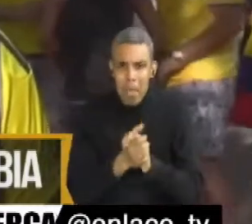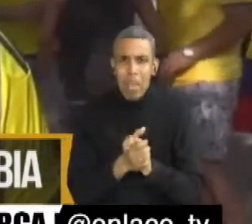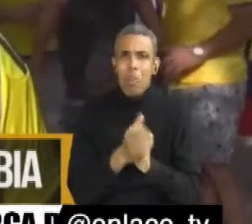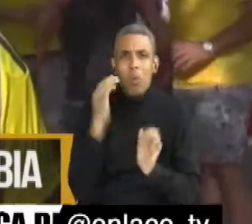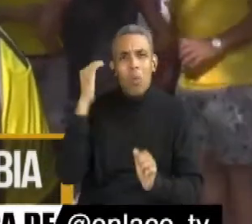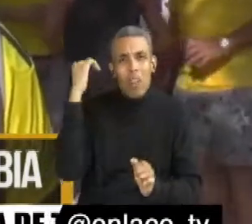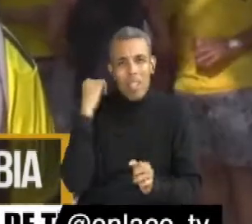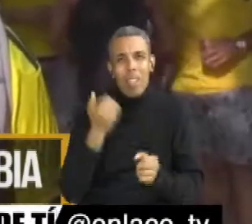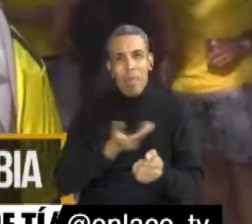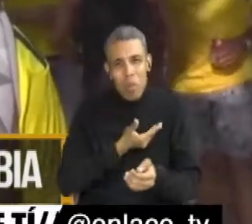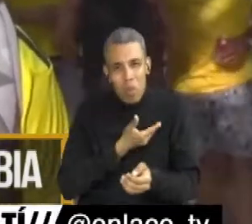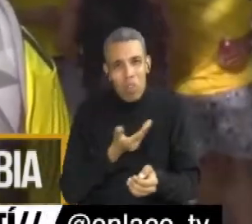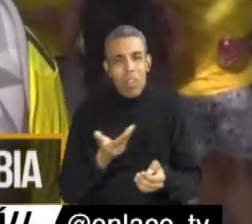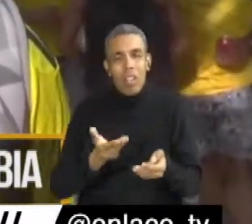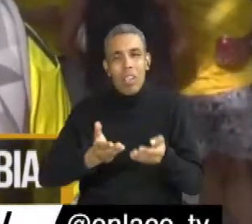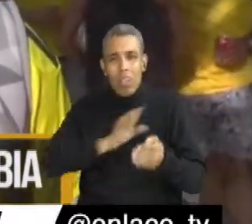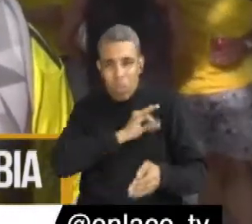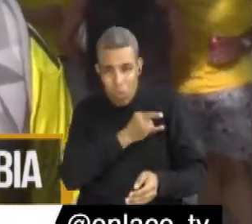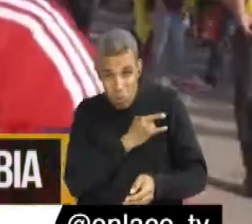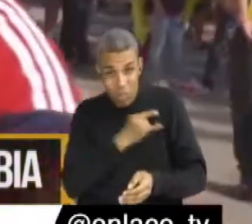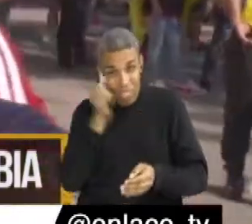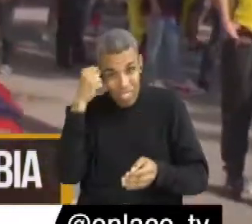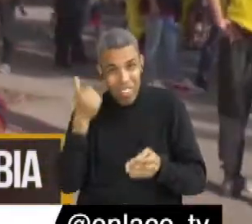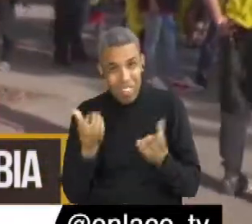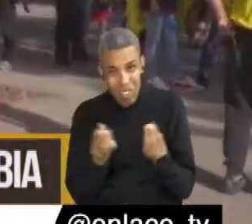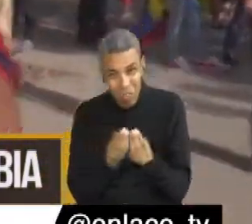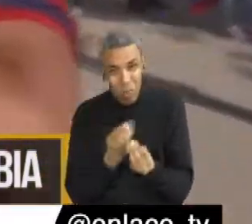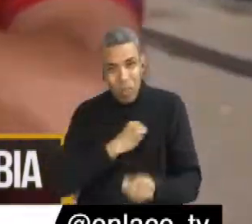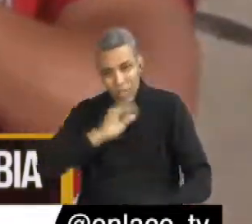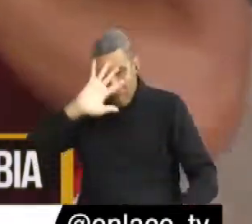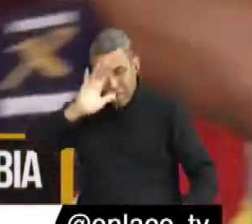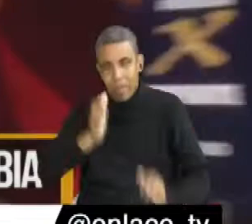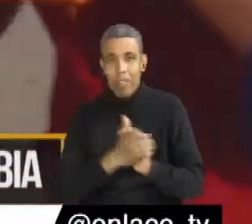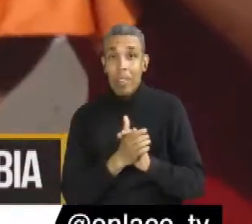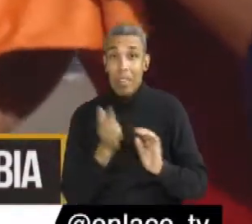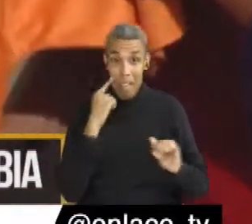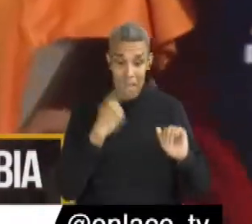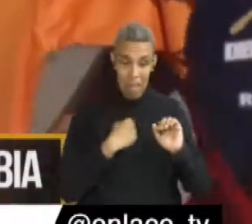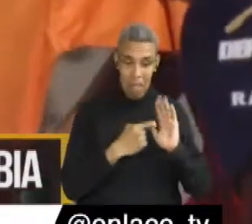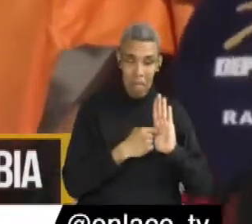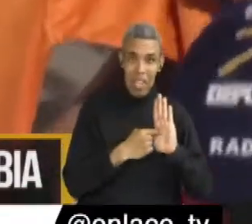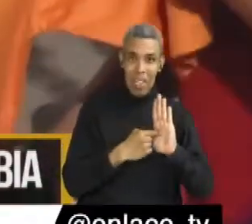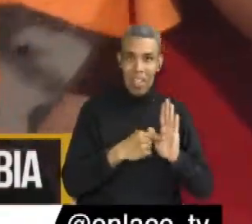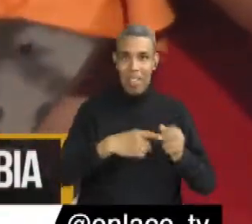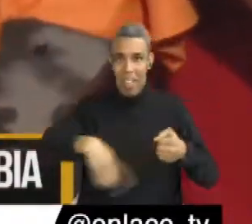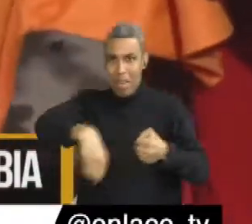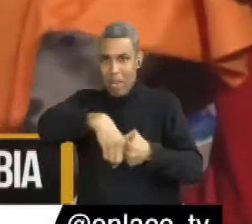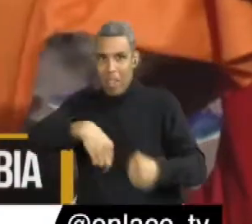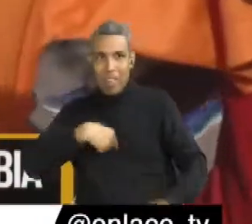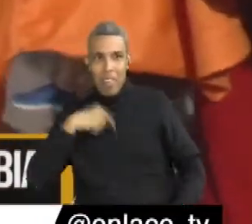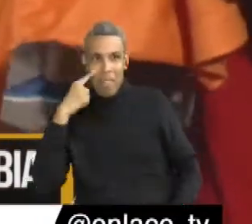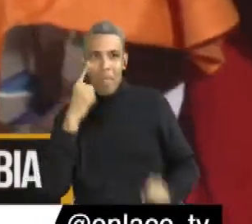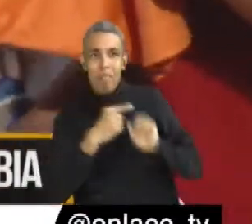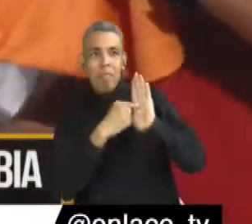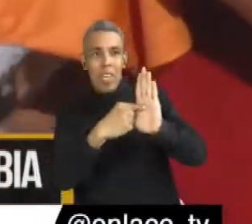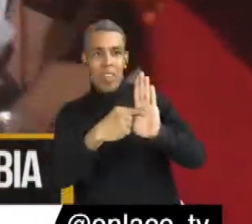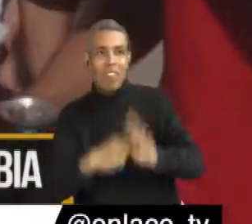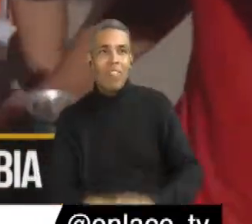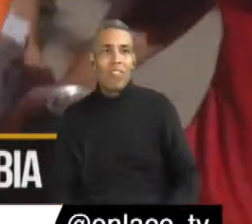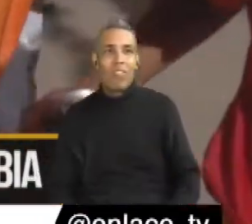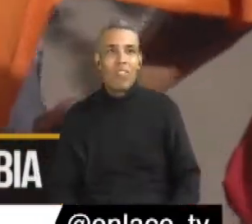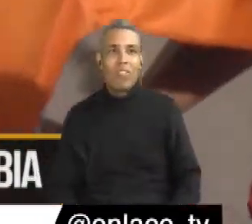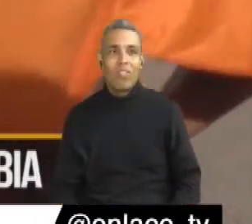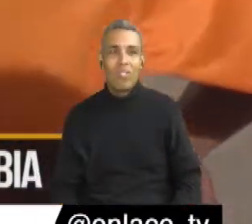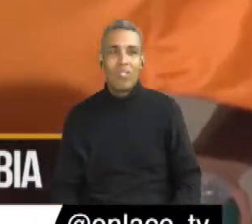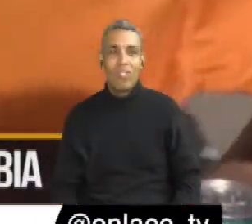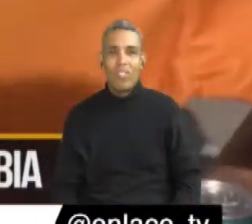universidad, a todo el pueblo barranqueño. Y mira, aquí mira la que tenemos la aquí. La petrolera, Alianza Petrolera. Rumbo